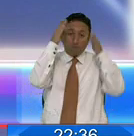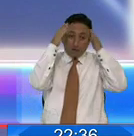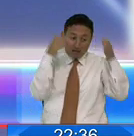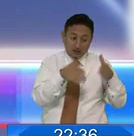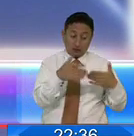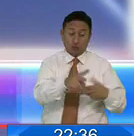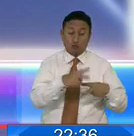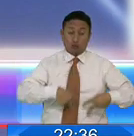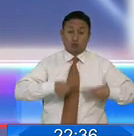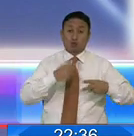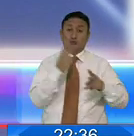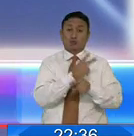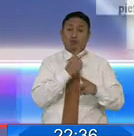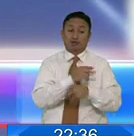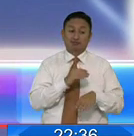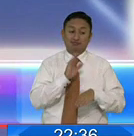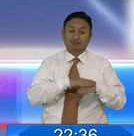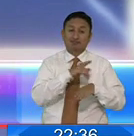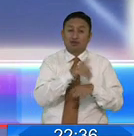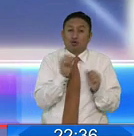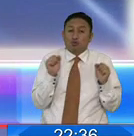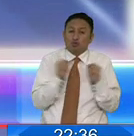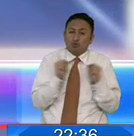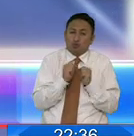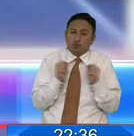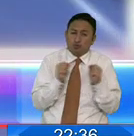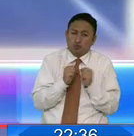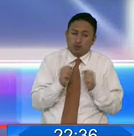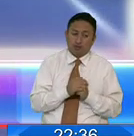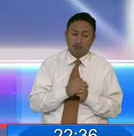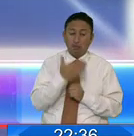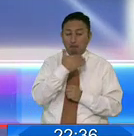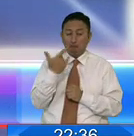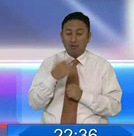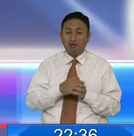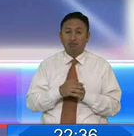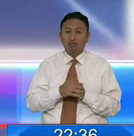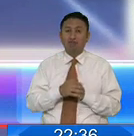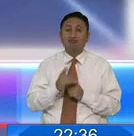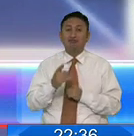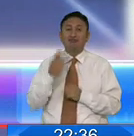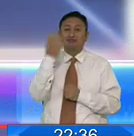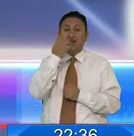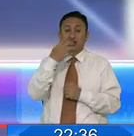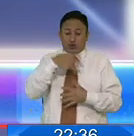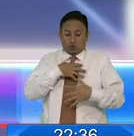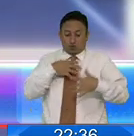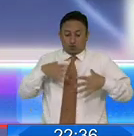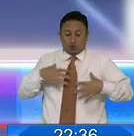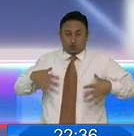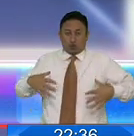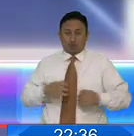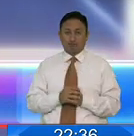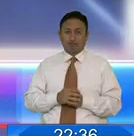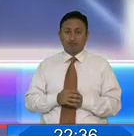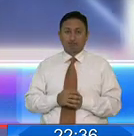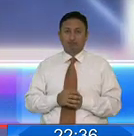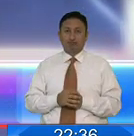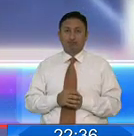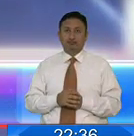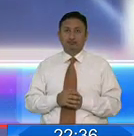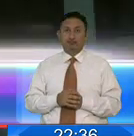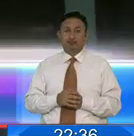y debido a las bajas temperaturas que presentaba optaron por colocarle compresas calientes debajo de las piernas del paciente